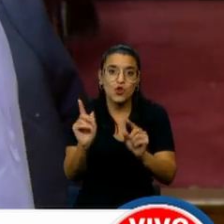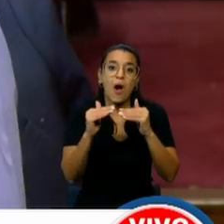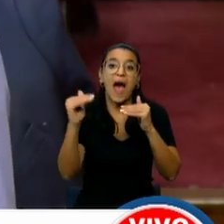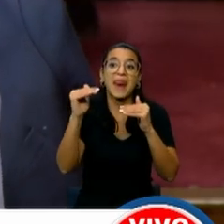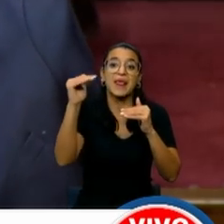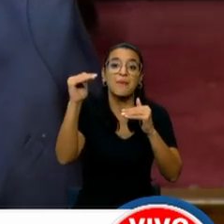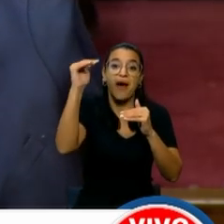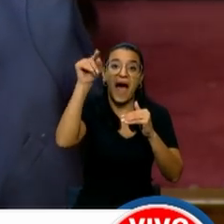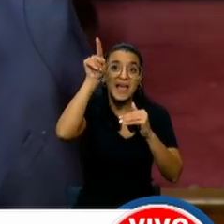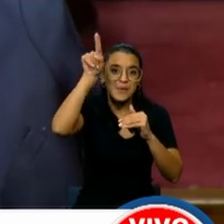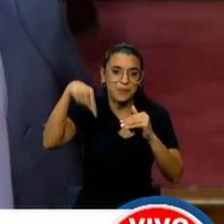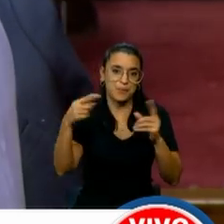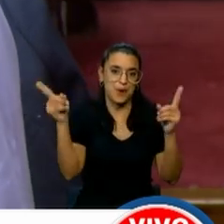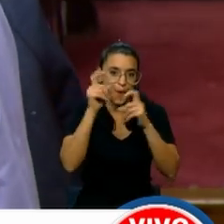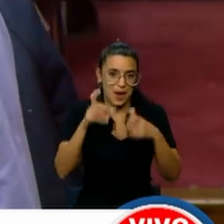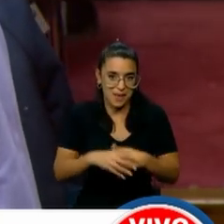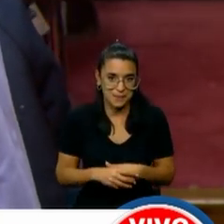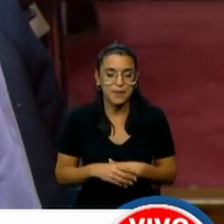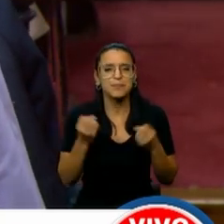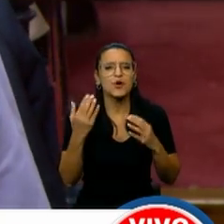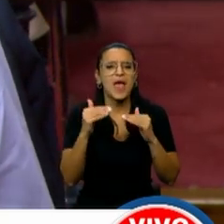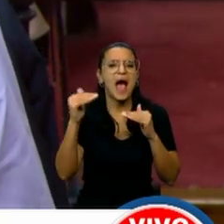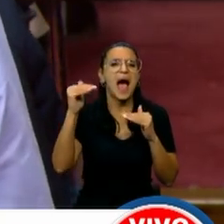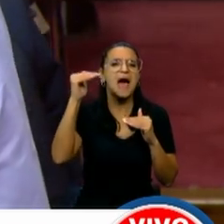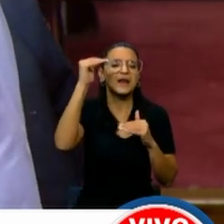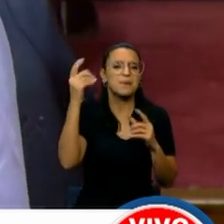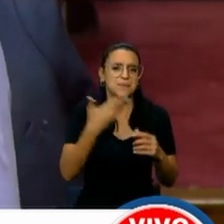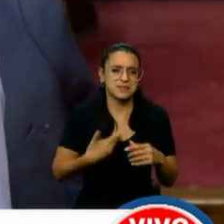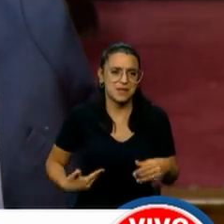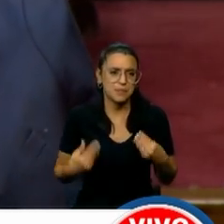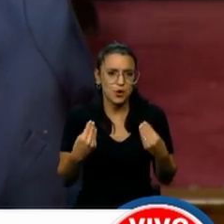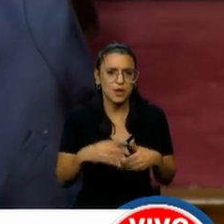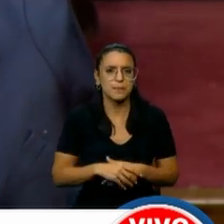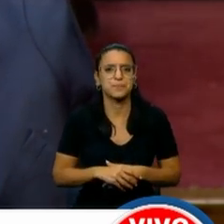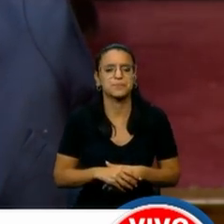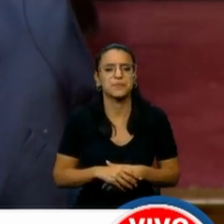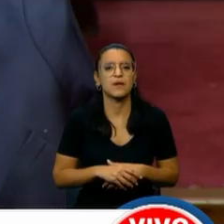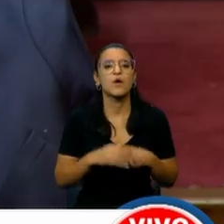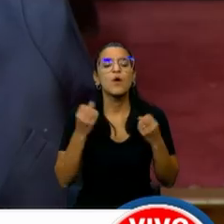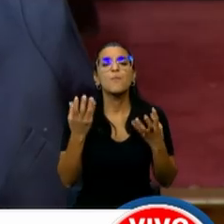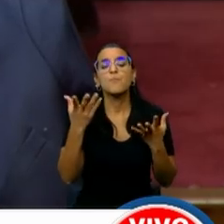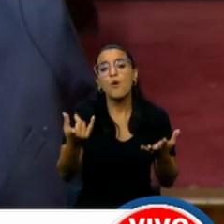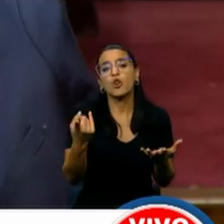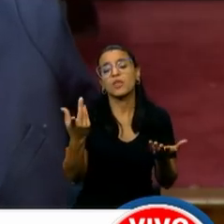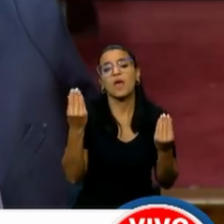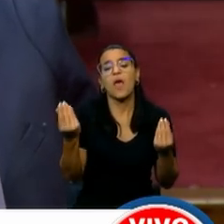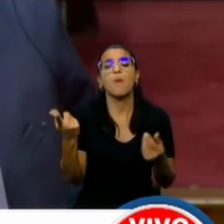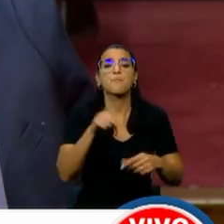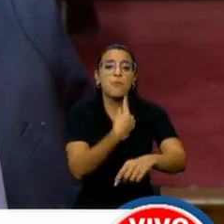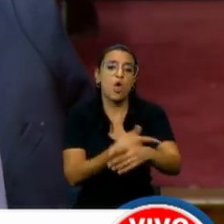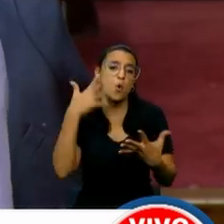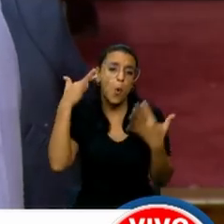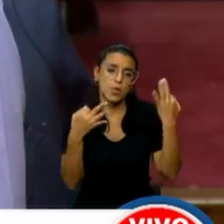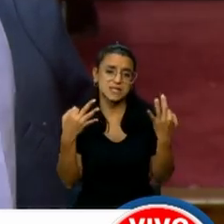arriba no cierto porque está arriba presidente bueno entre otras cosas porque poder judicial no